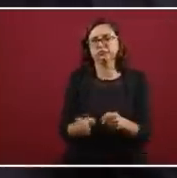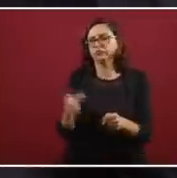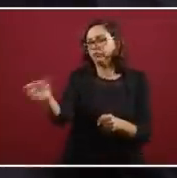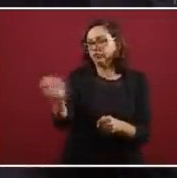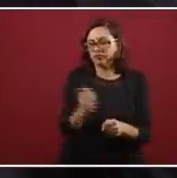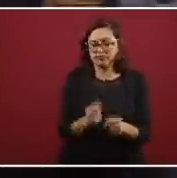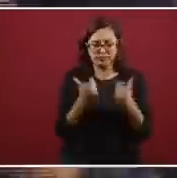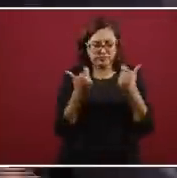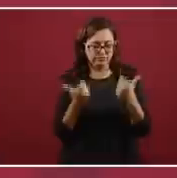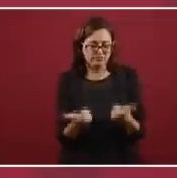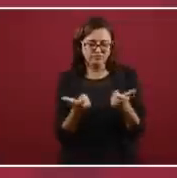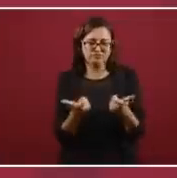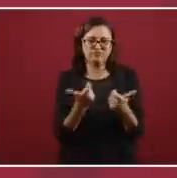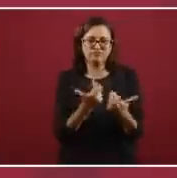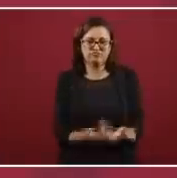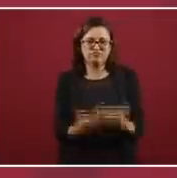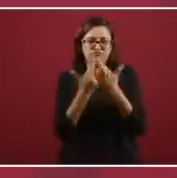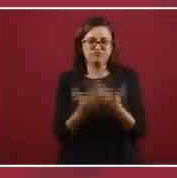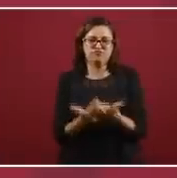un abogado